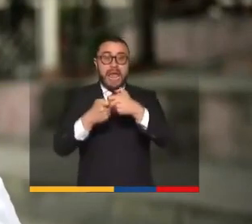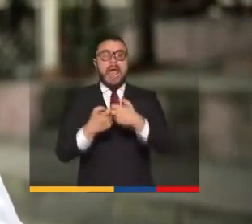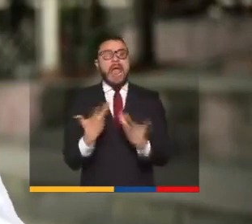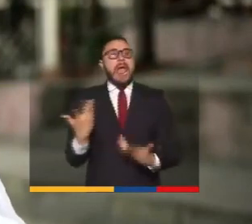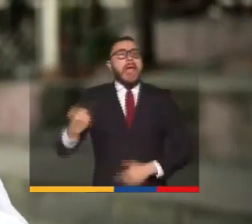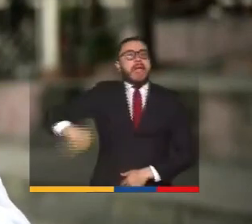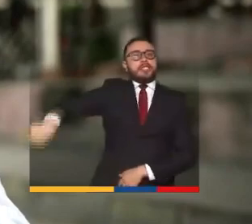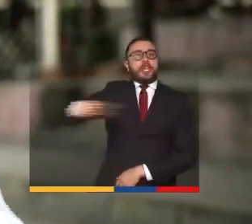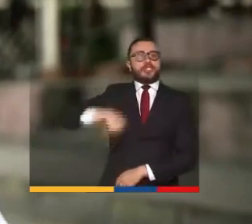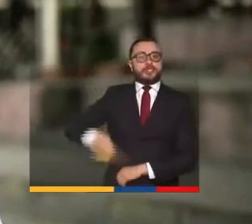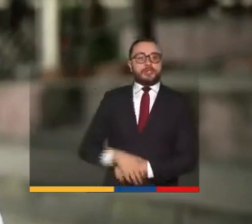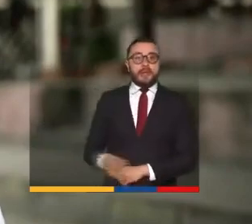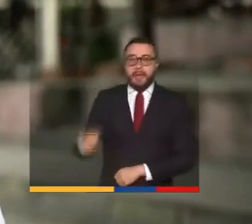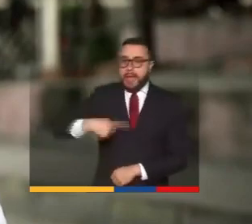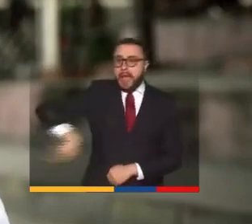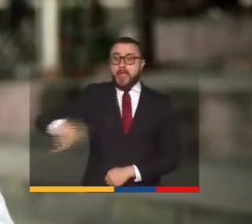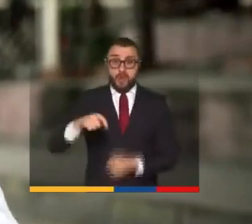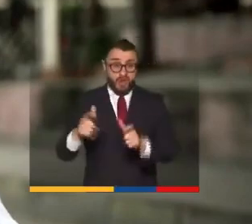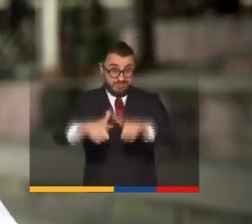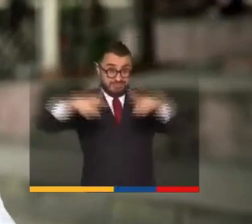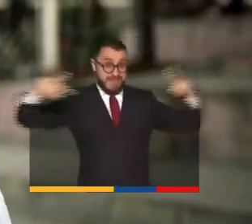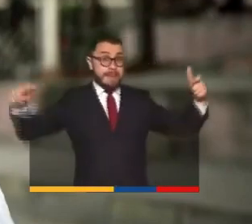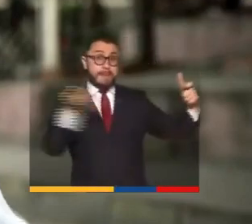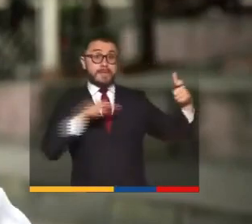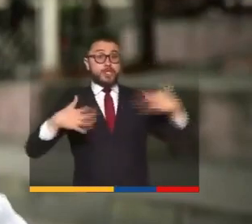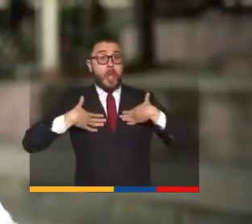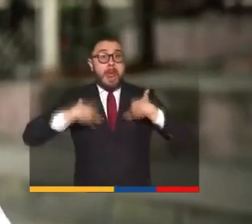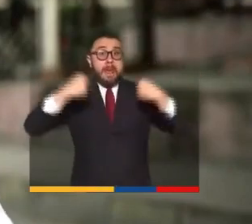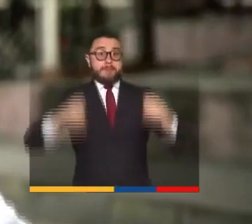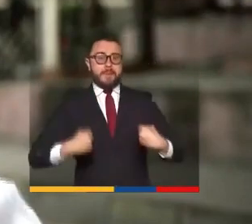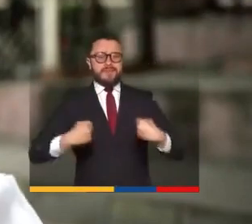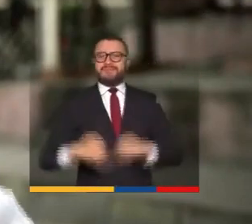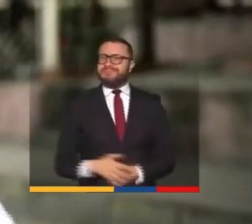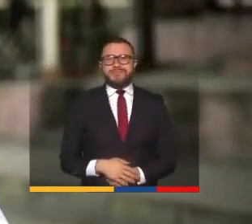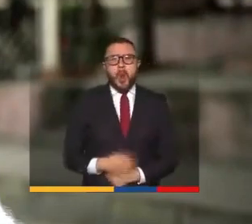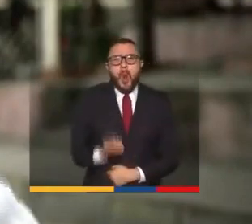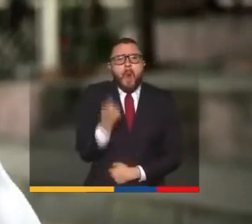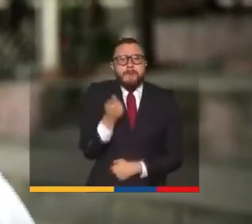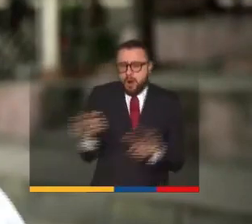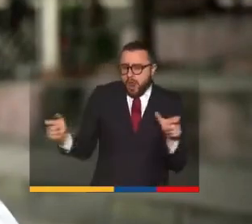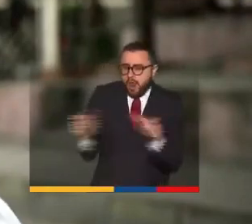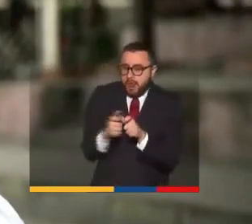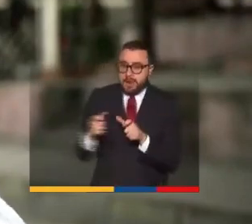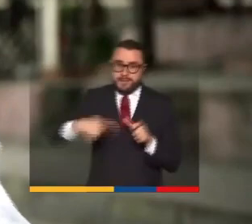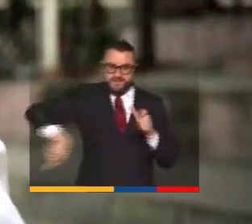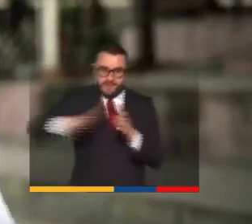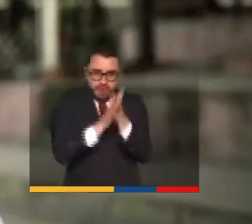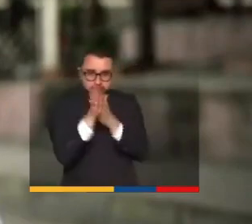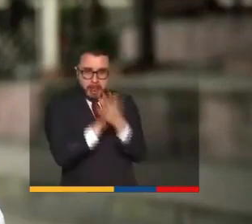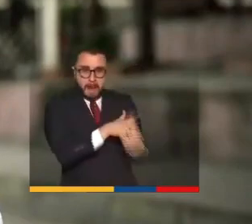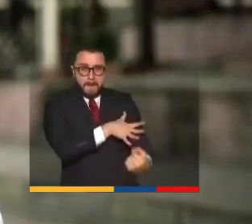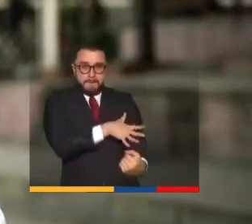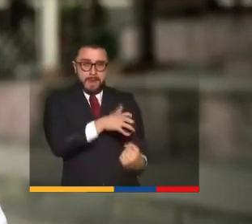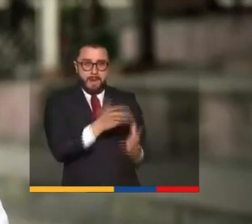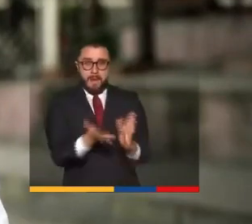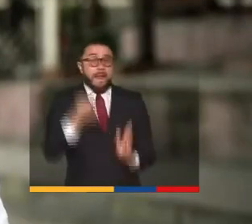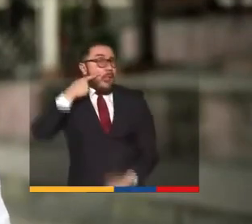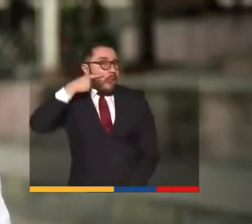un negocio manejado por unos pocos que tienen el poder de alterar los precios a su favor.